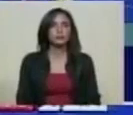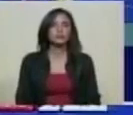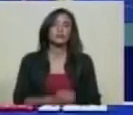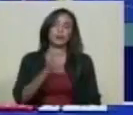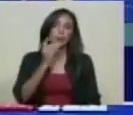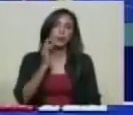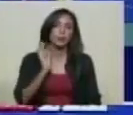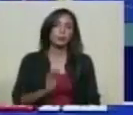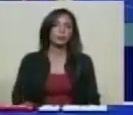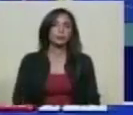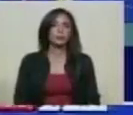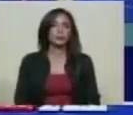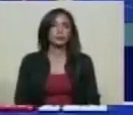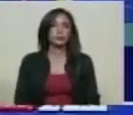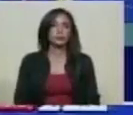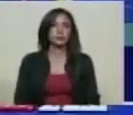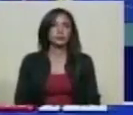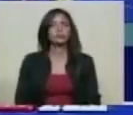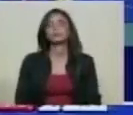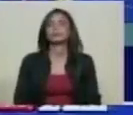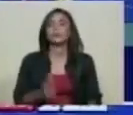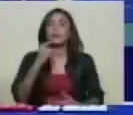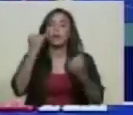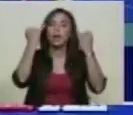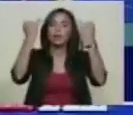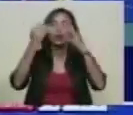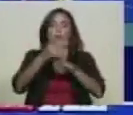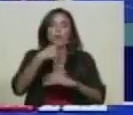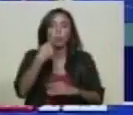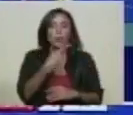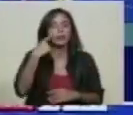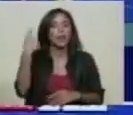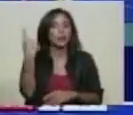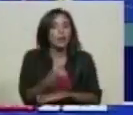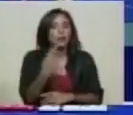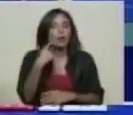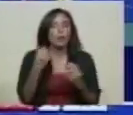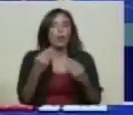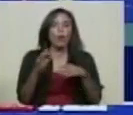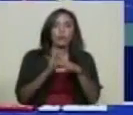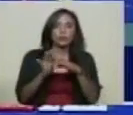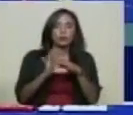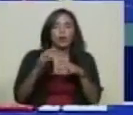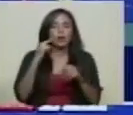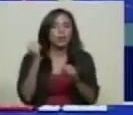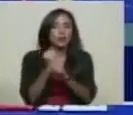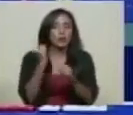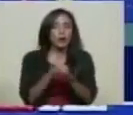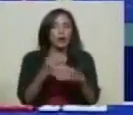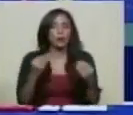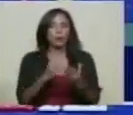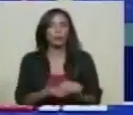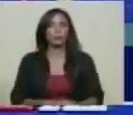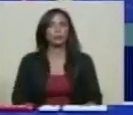ejemplo, ese consejo político debe operar y funcionar y